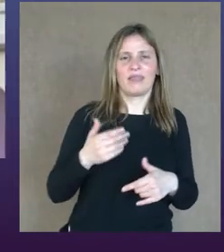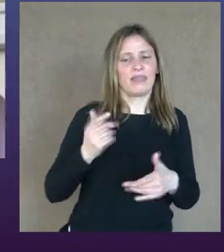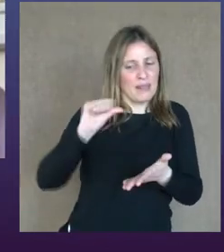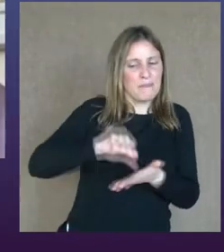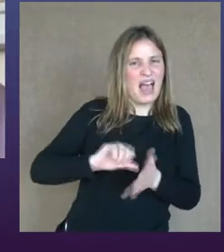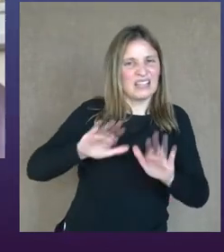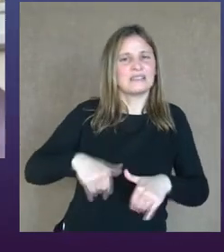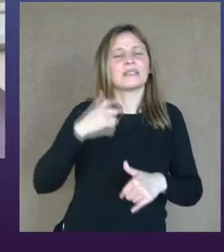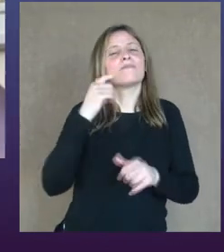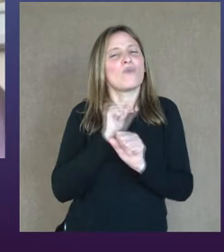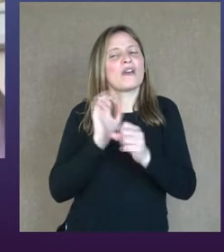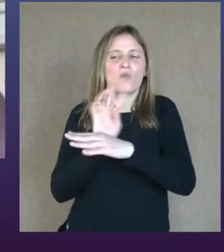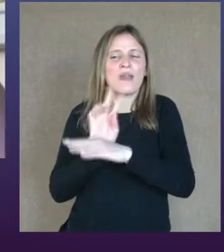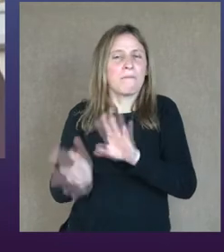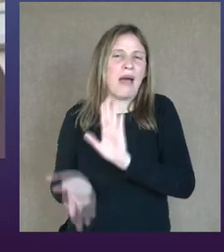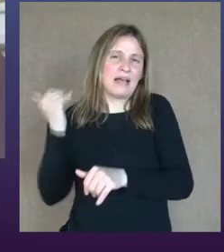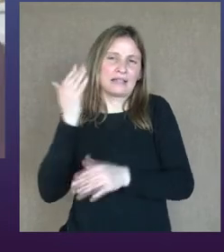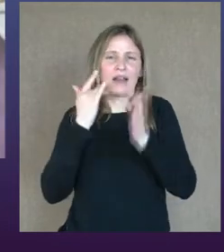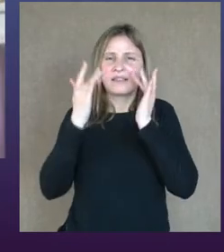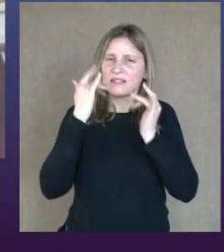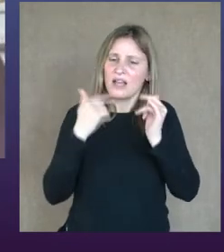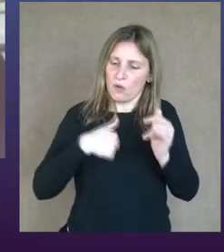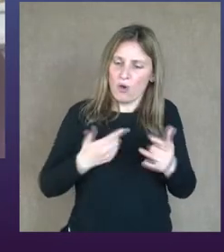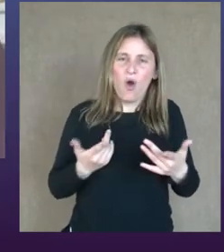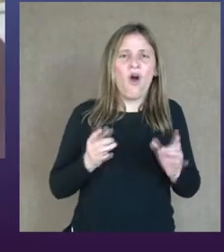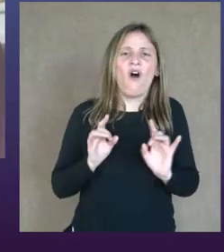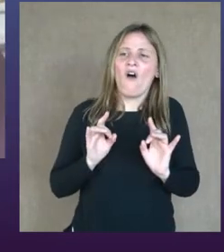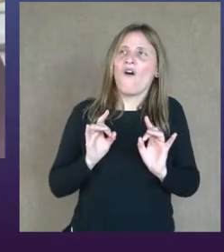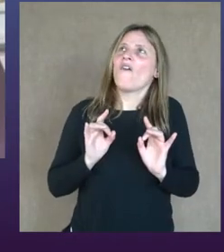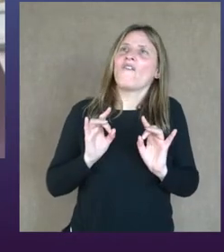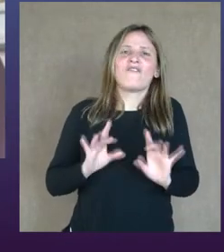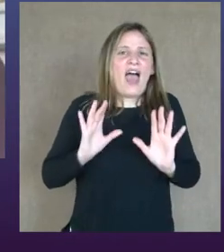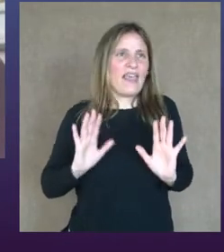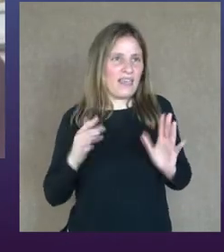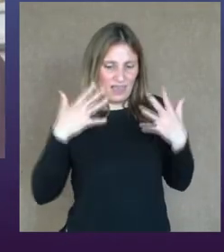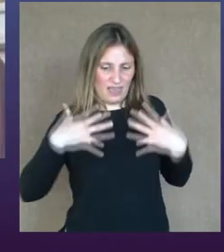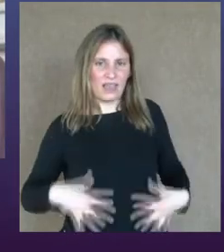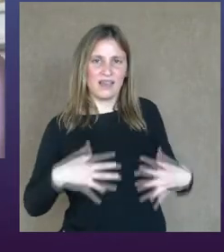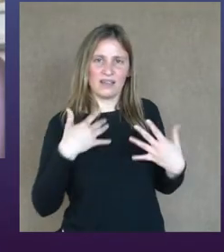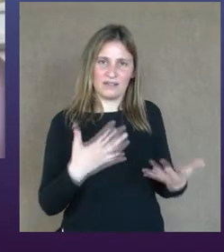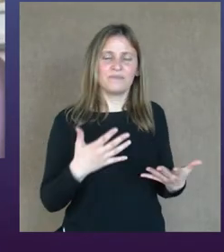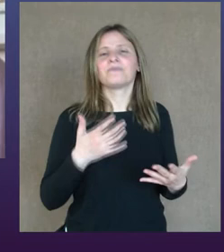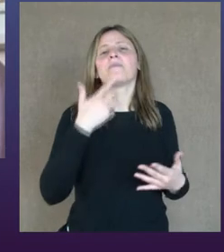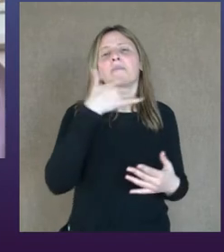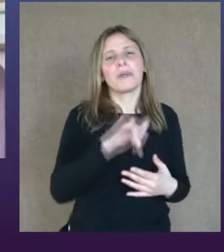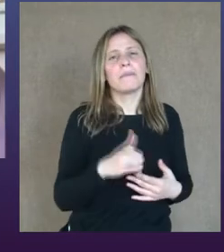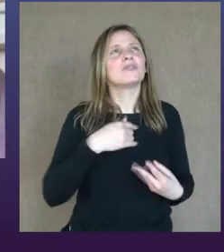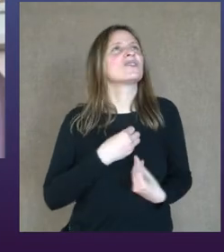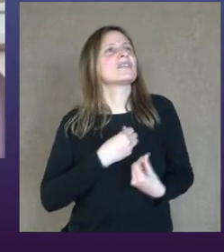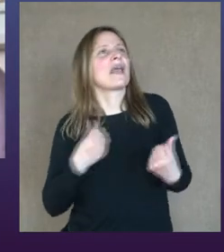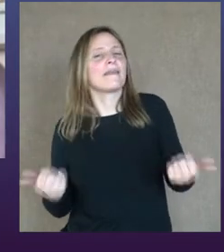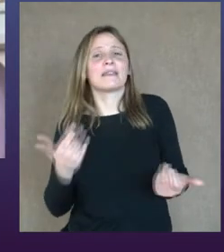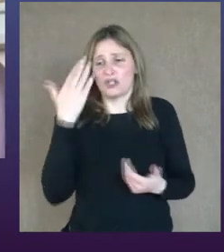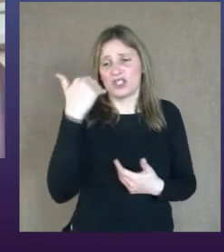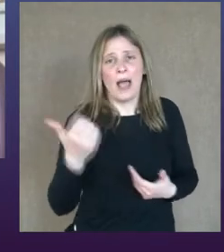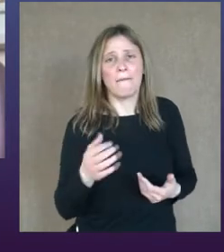abrazar más al artista, ¿no? Porque somos muy frágiles, nos exponemos mucho en el escenario. Entonces, cuando de repente vos sentís que no te